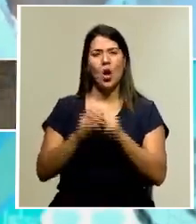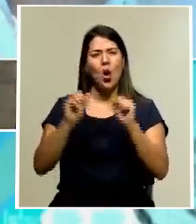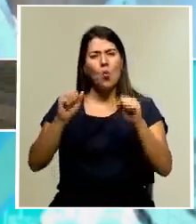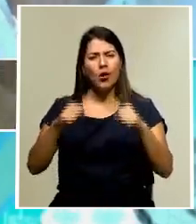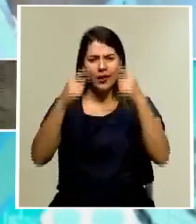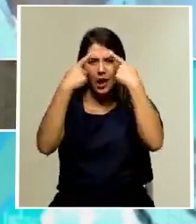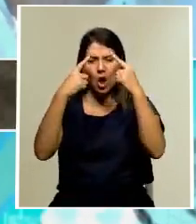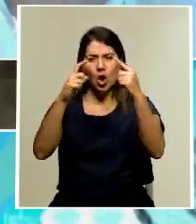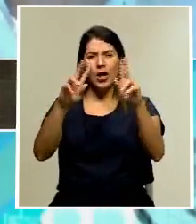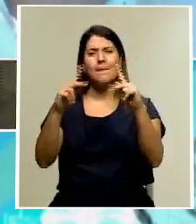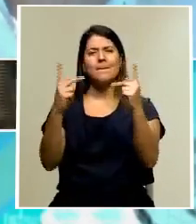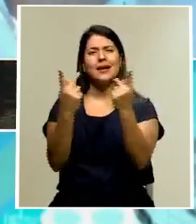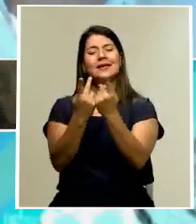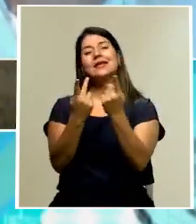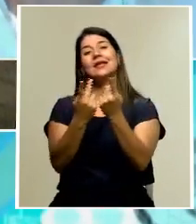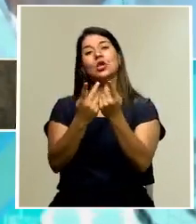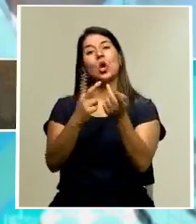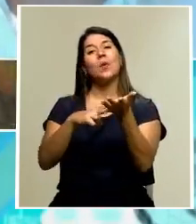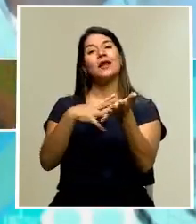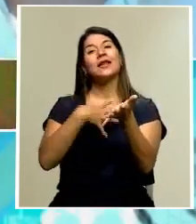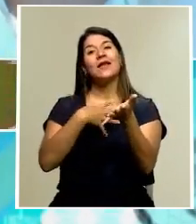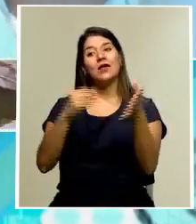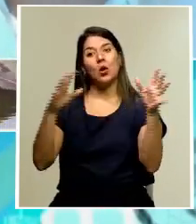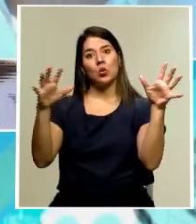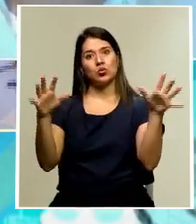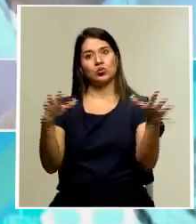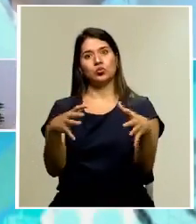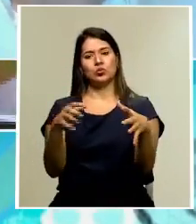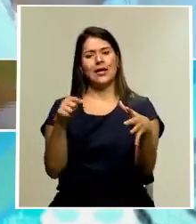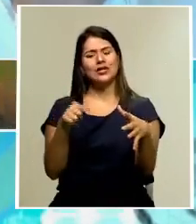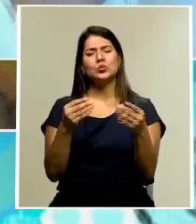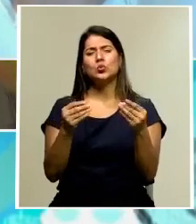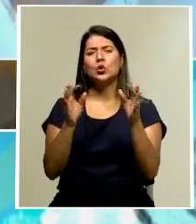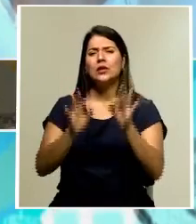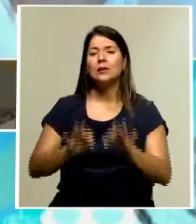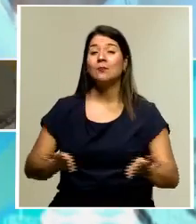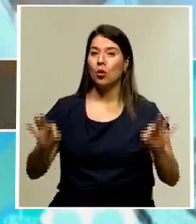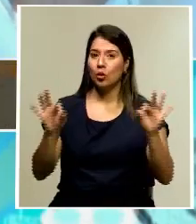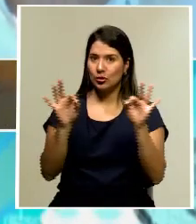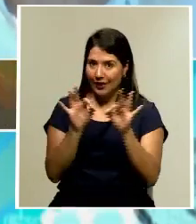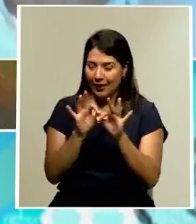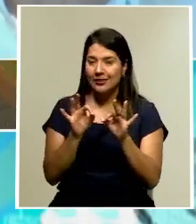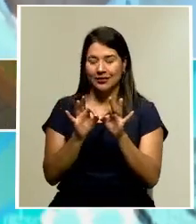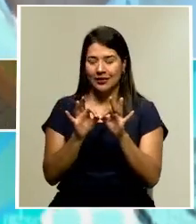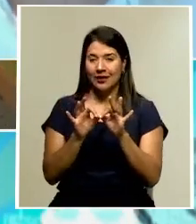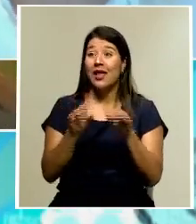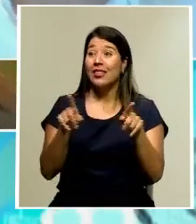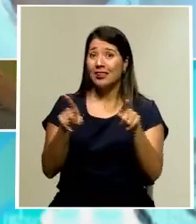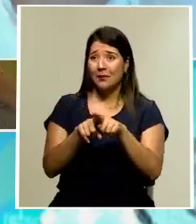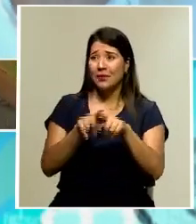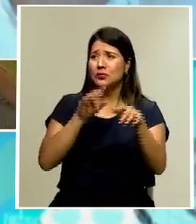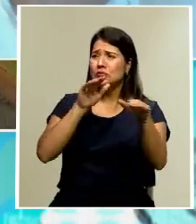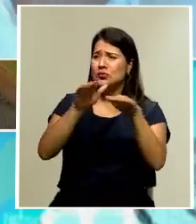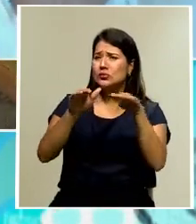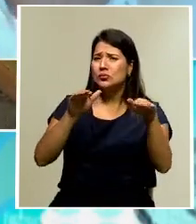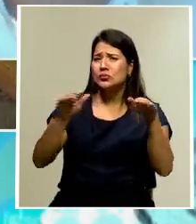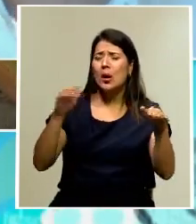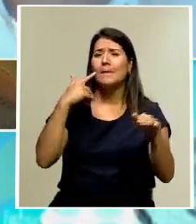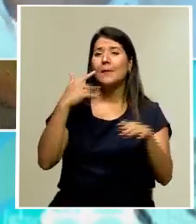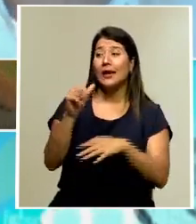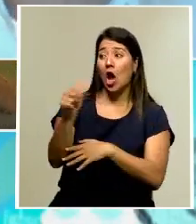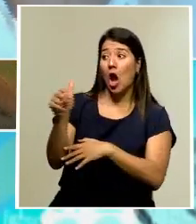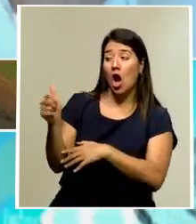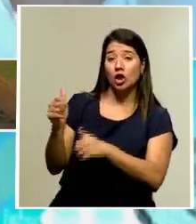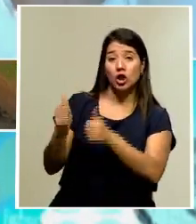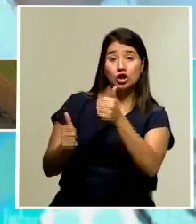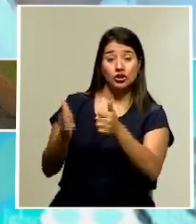familia liberacionista, como lo llamó él, es fundamental. El llamado potente a que sus adversarios hasta